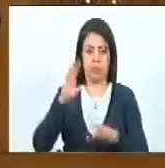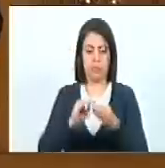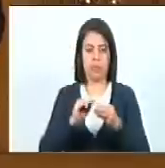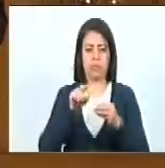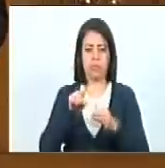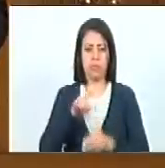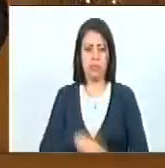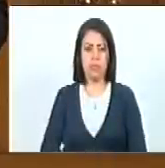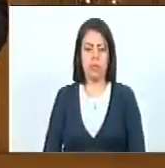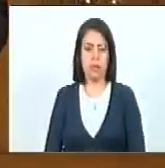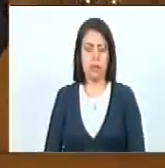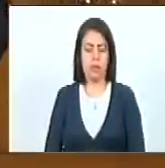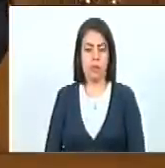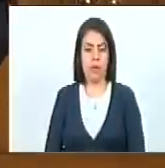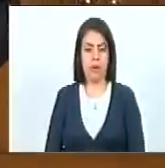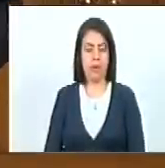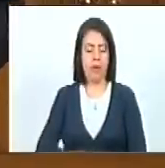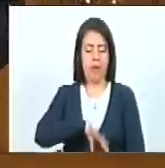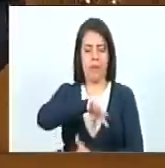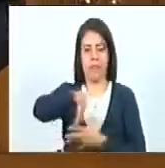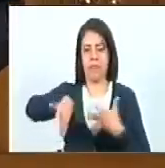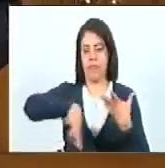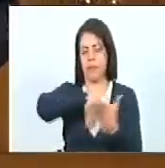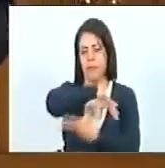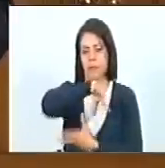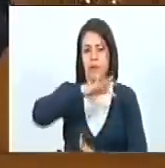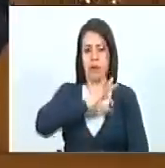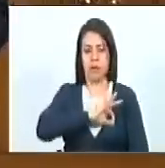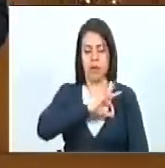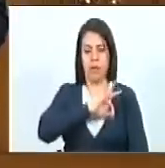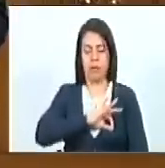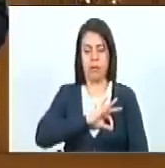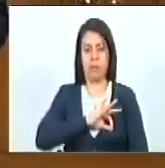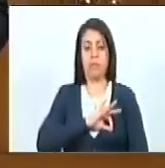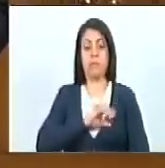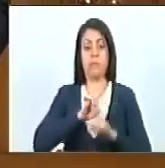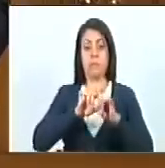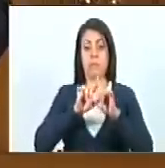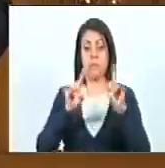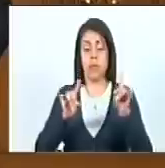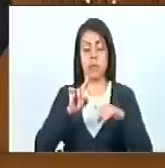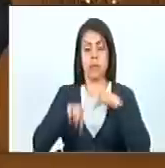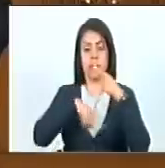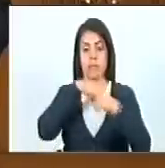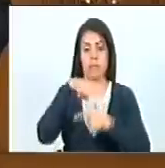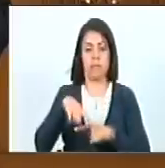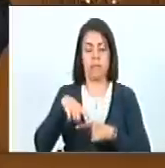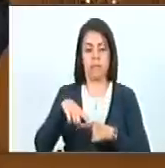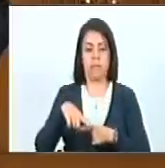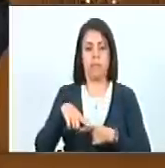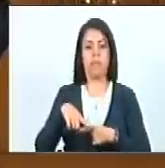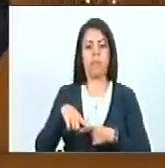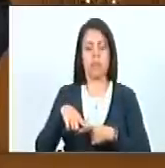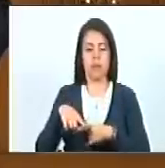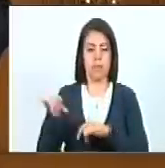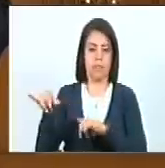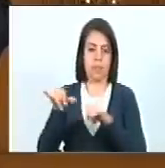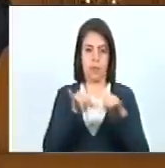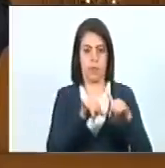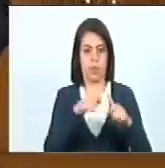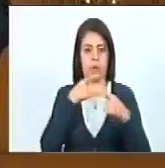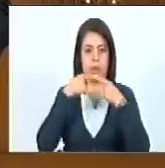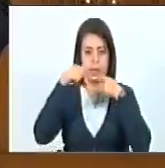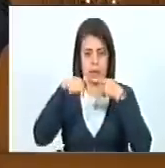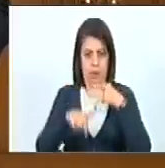resultado, bueno, un desastre social, pero que al final, como el igual aquí